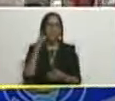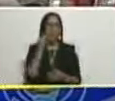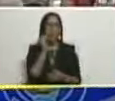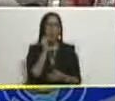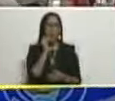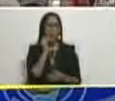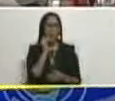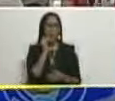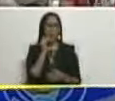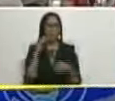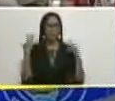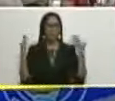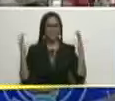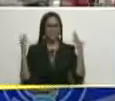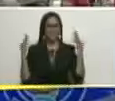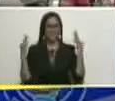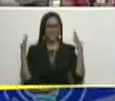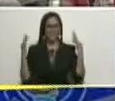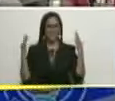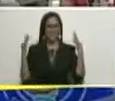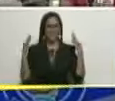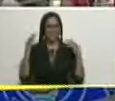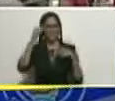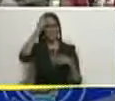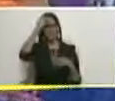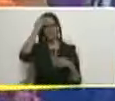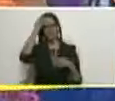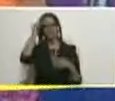Joven, que